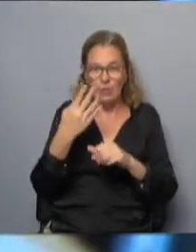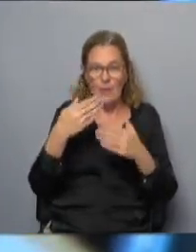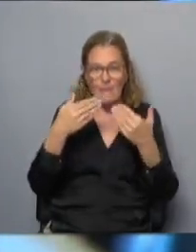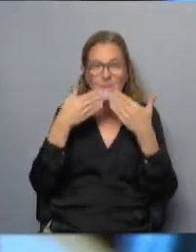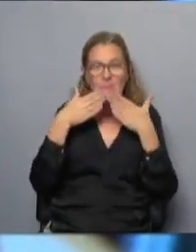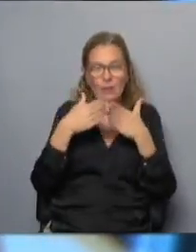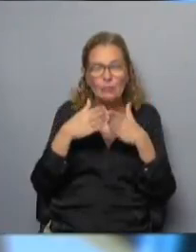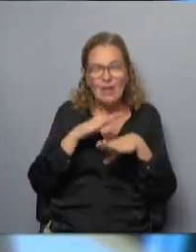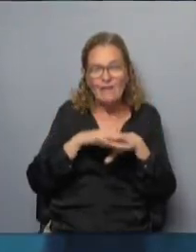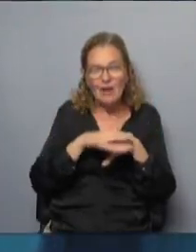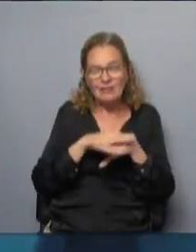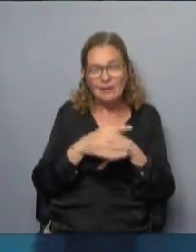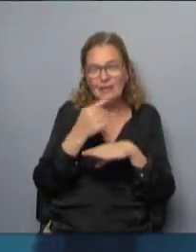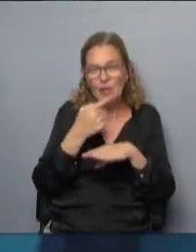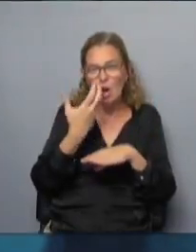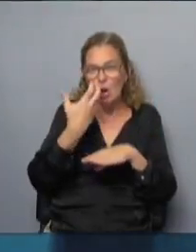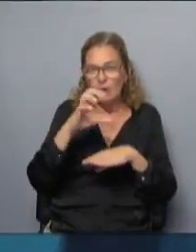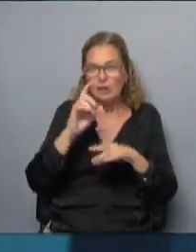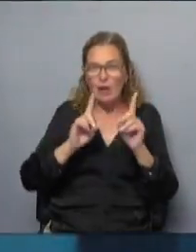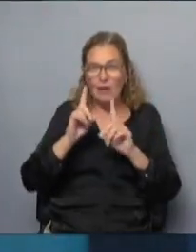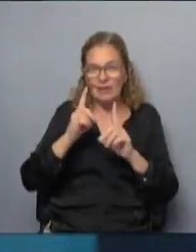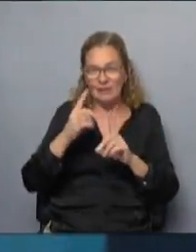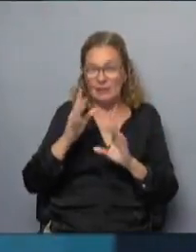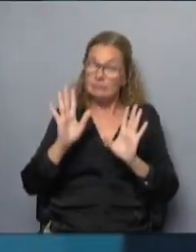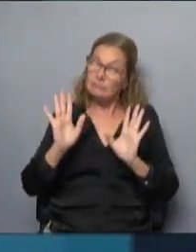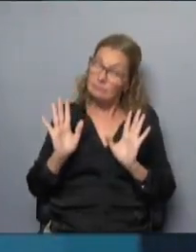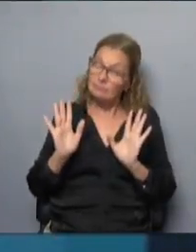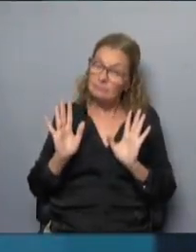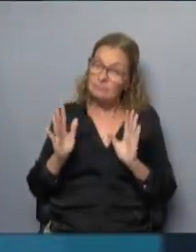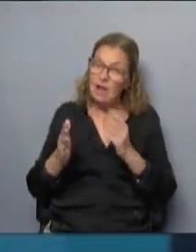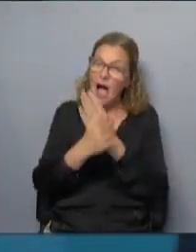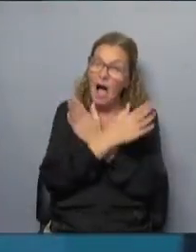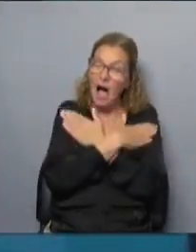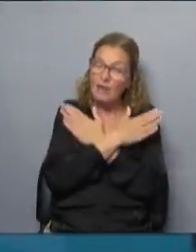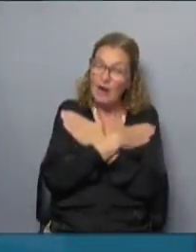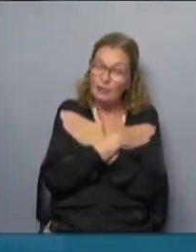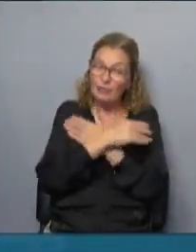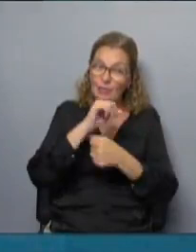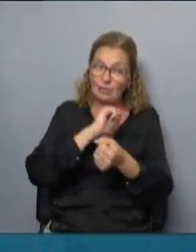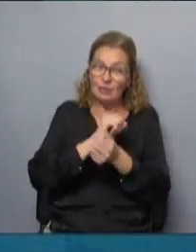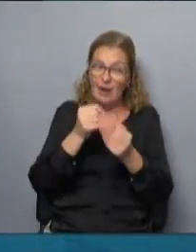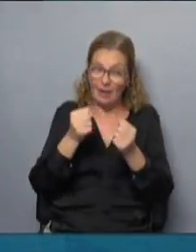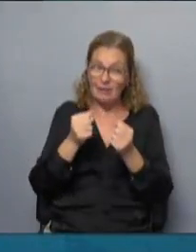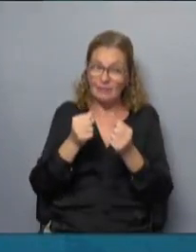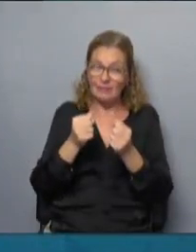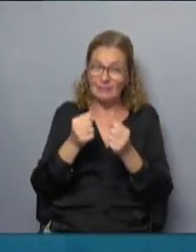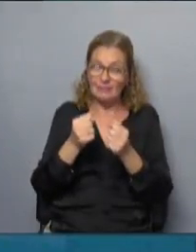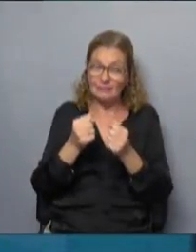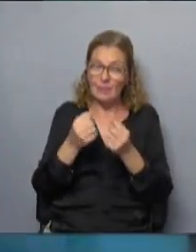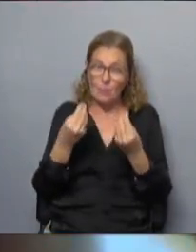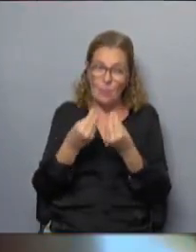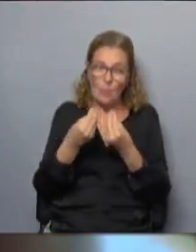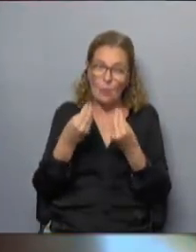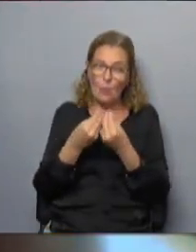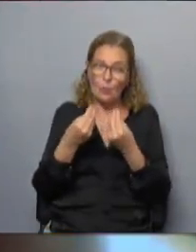te vas haciendo ya dijo que los gritos a veces funcionaban dio algún abrazo alguna vez en la cárcel ex y claro muchos